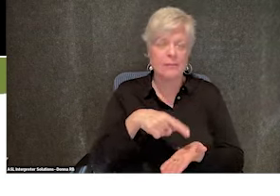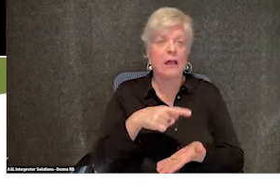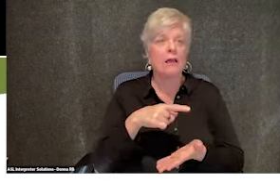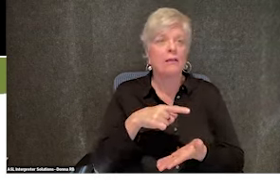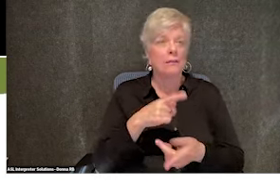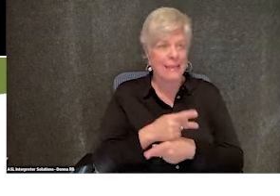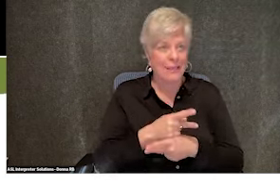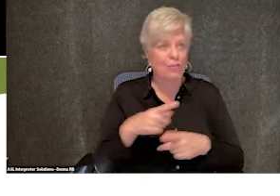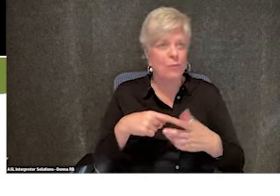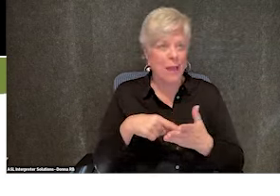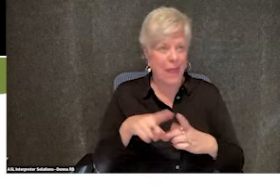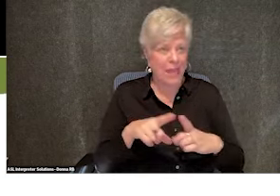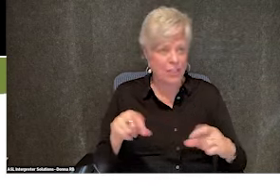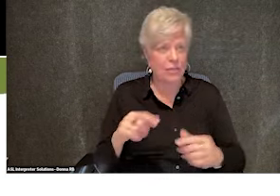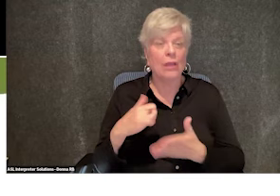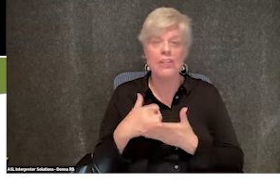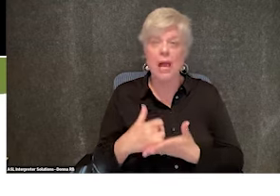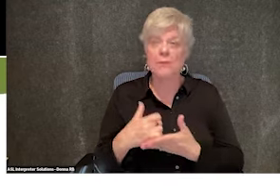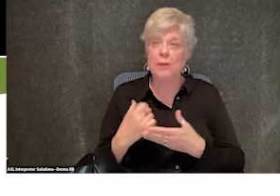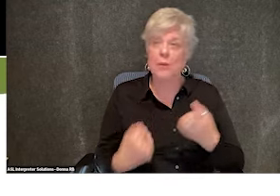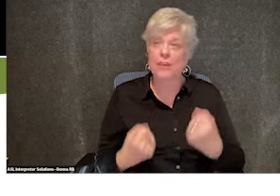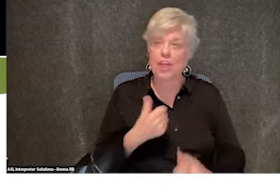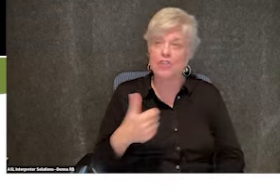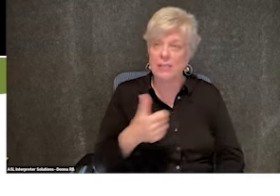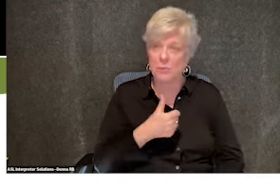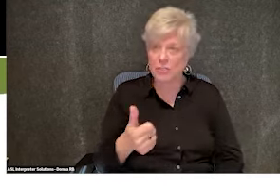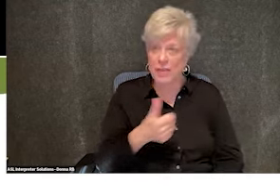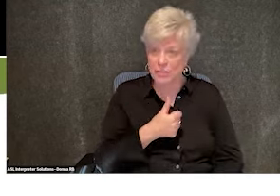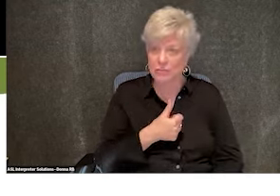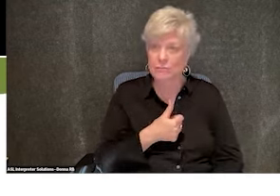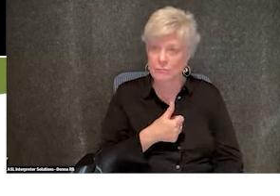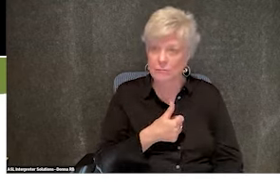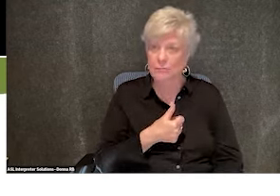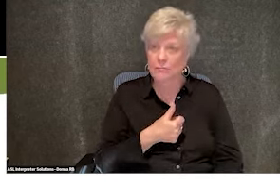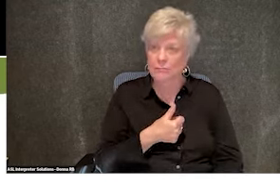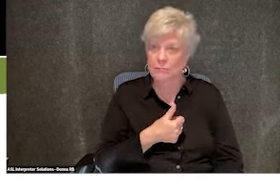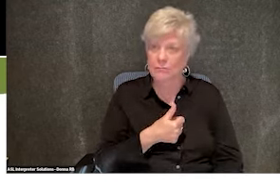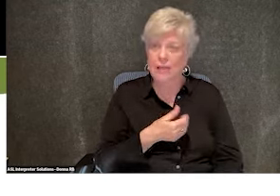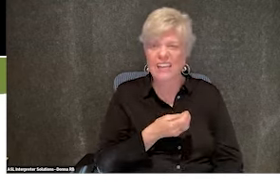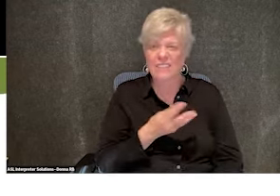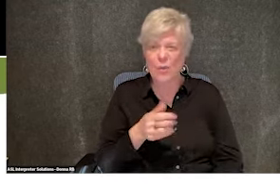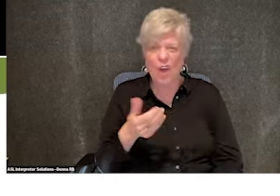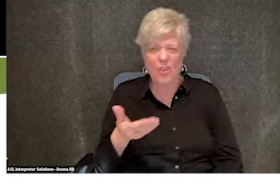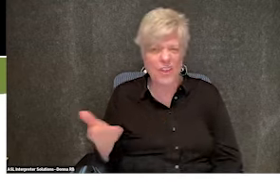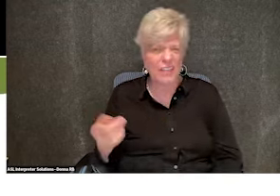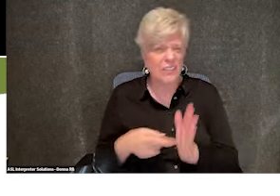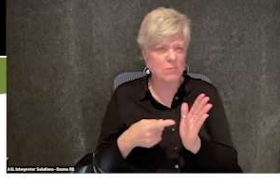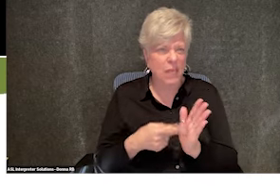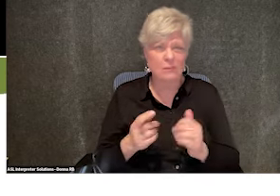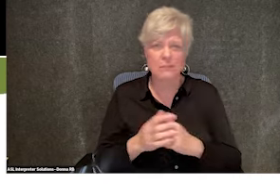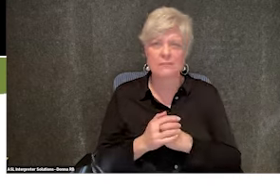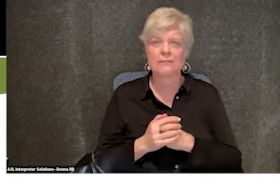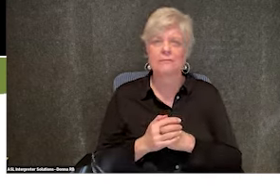mamás. Sí, correcto. Entonces, Jordan también había levantado la mano, sí.